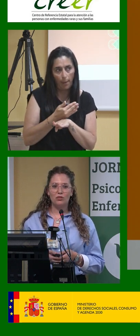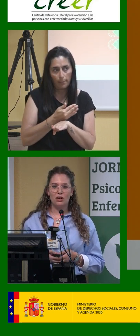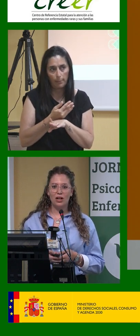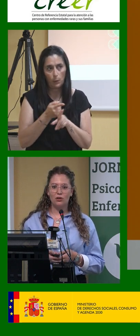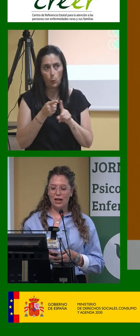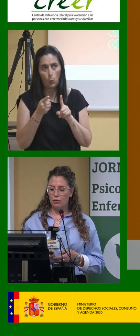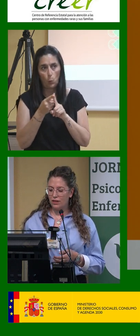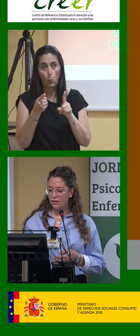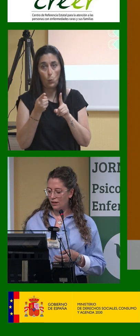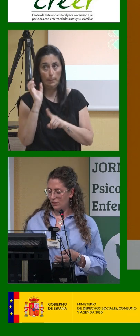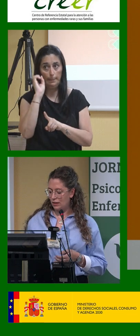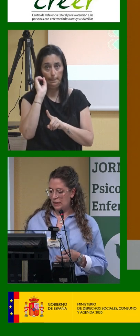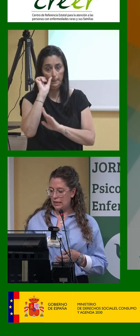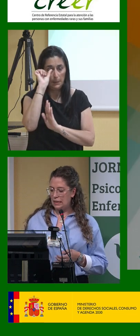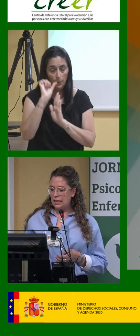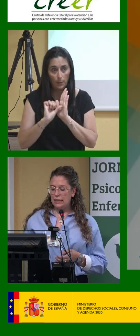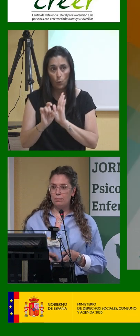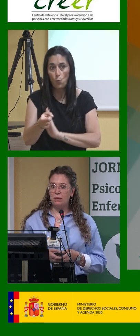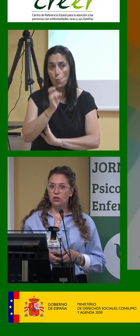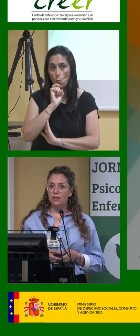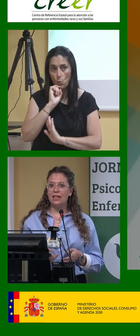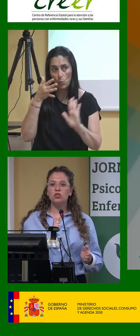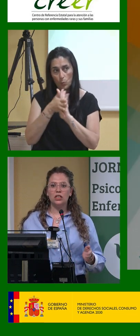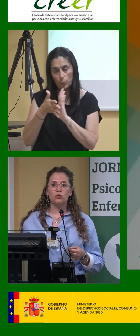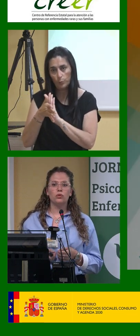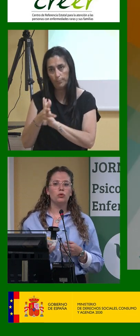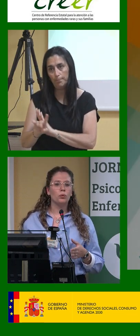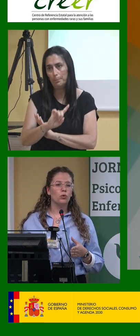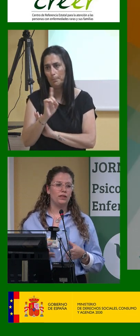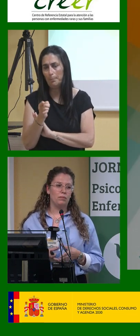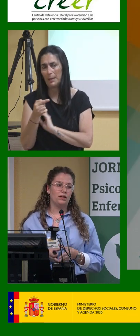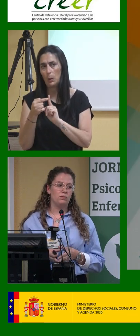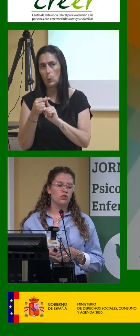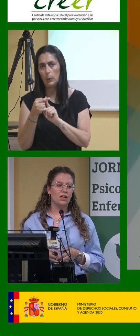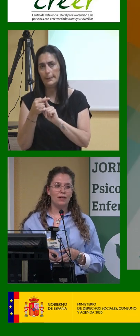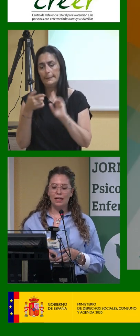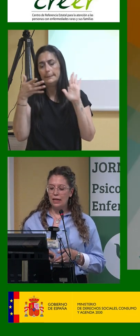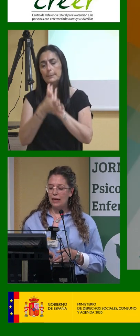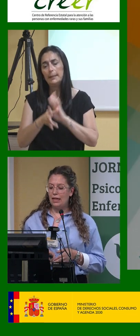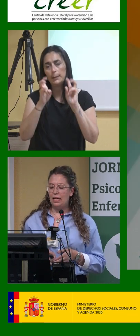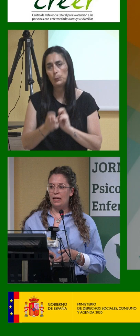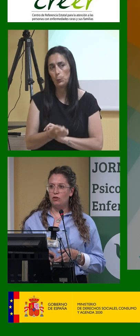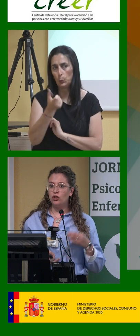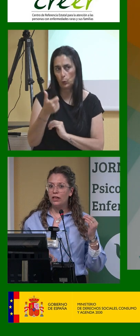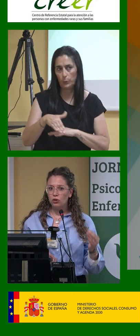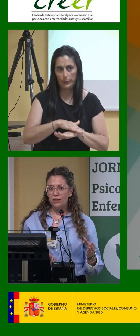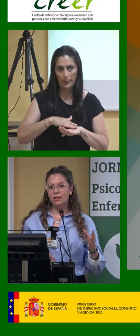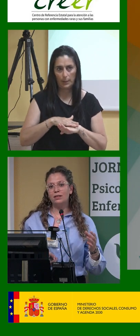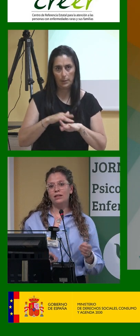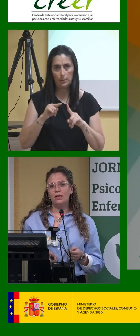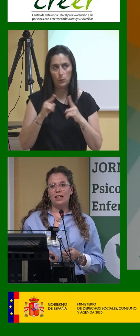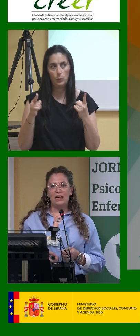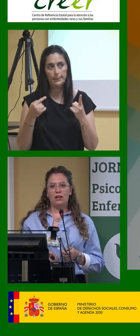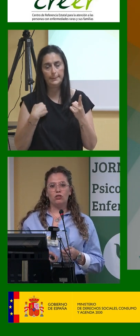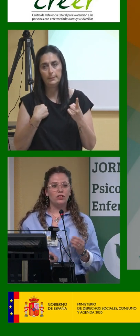cómo vamos a lo largo de la ponencia. Y primero tendríamos que introducir un poco el tema. Tenemos que ver dónde